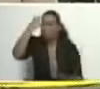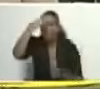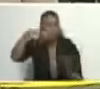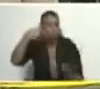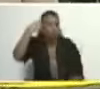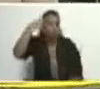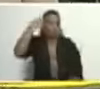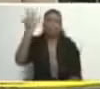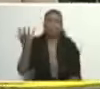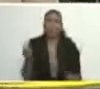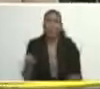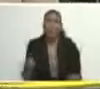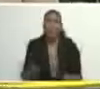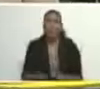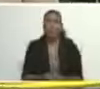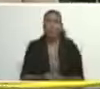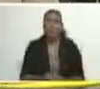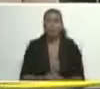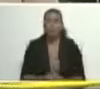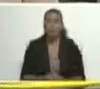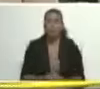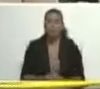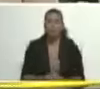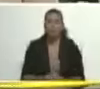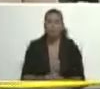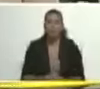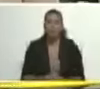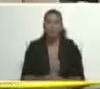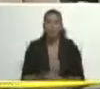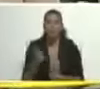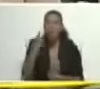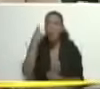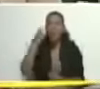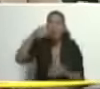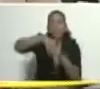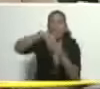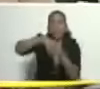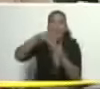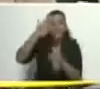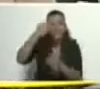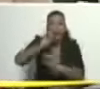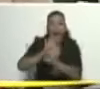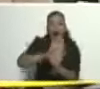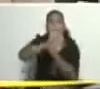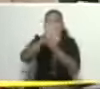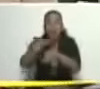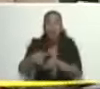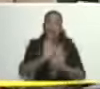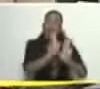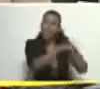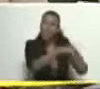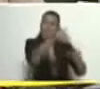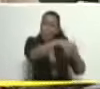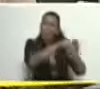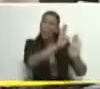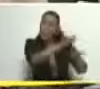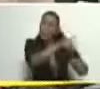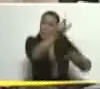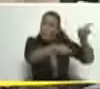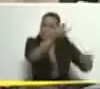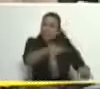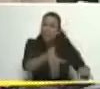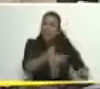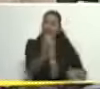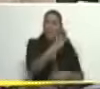That you're asking people to vote for you. Para buscar el voto cuando usted because ha favorecido las sanciones. You're supporting the United